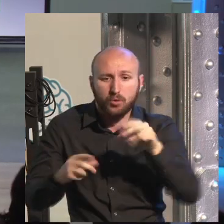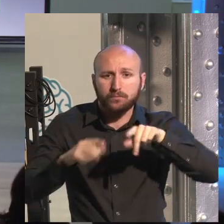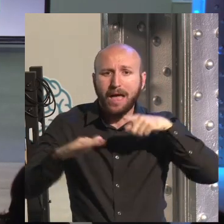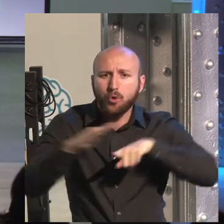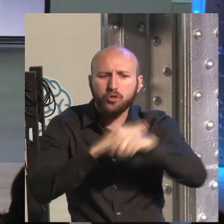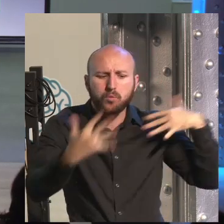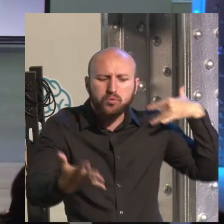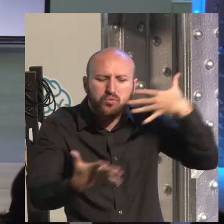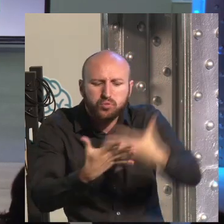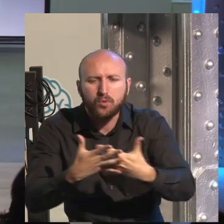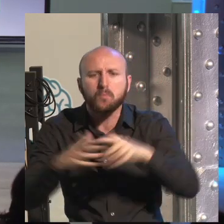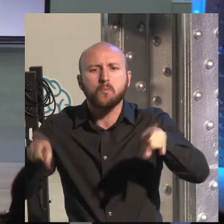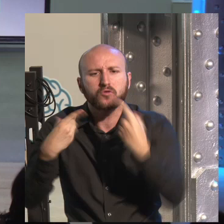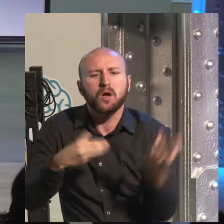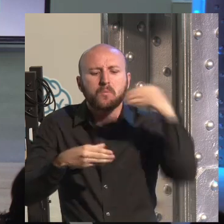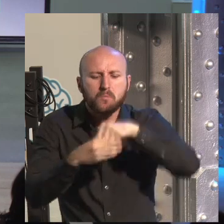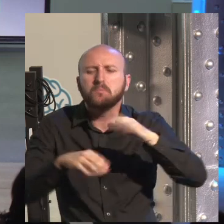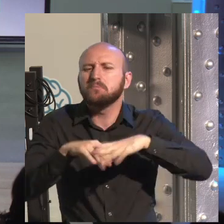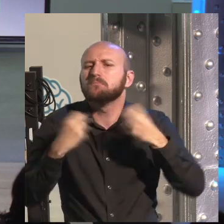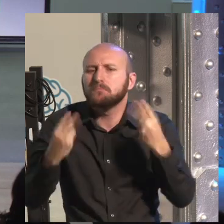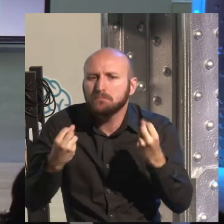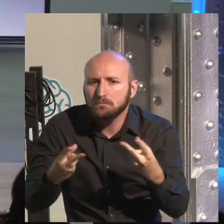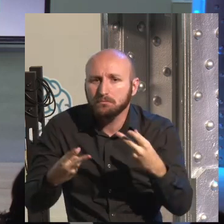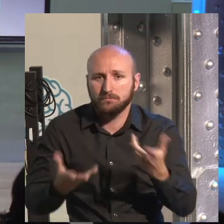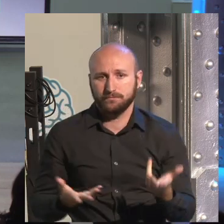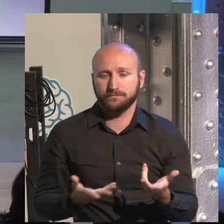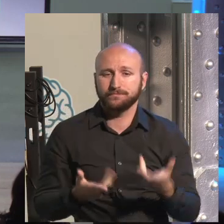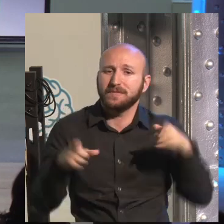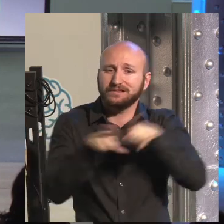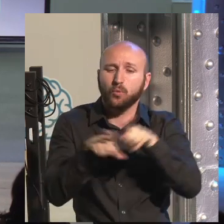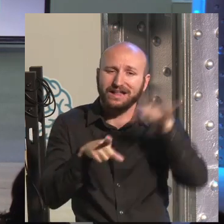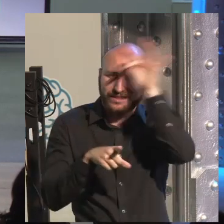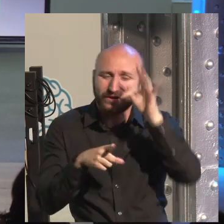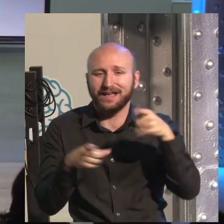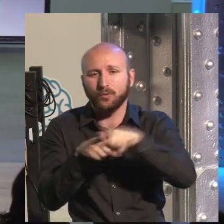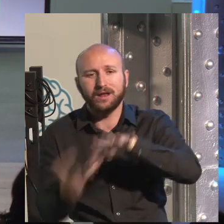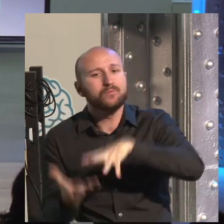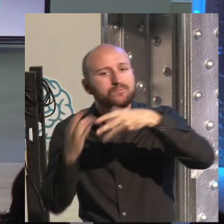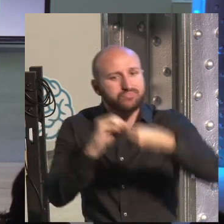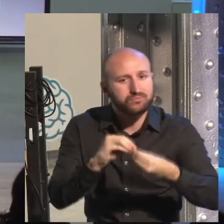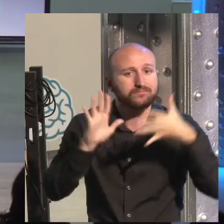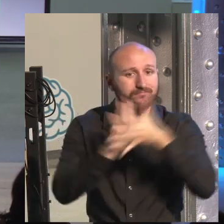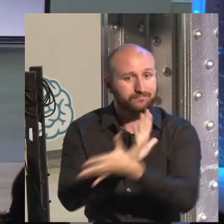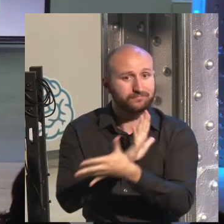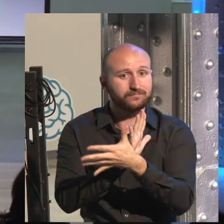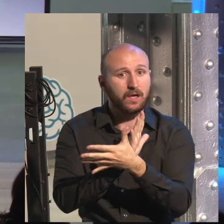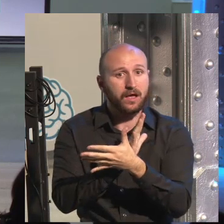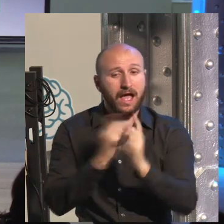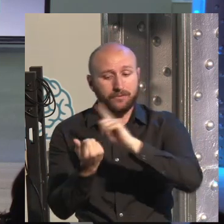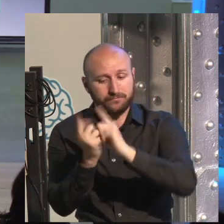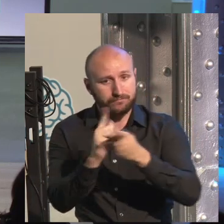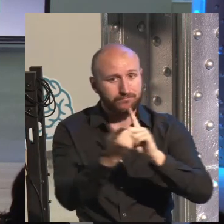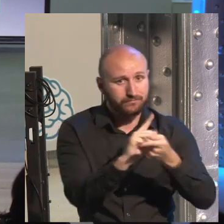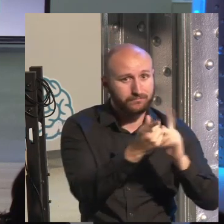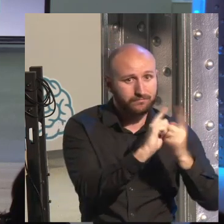evolución? Hay que decir que la teoría de la selección natural es una teoría adaptacionista, o sea que explica todos los cambios que se producen